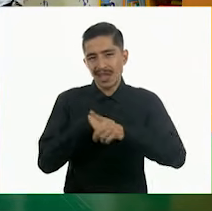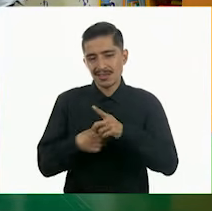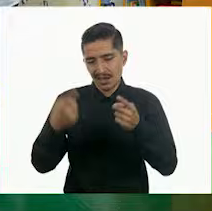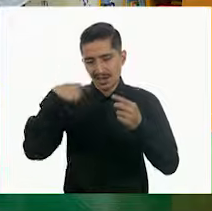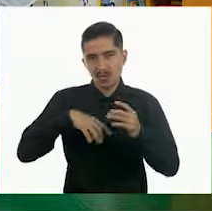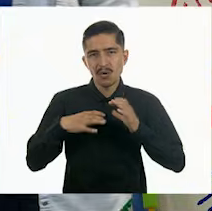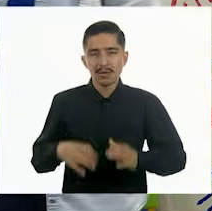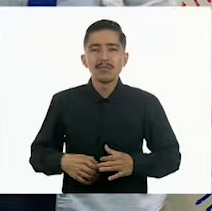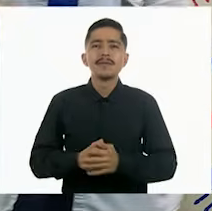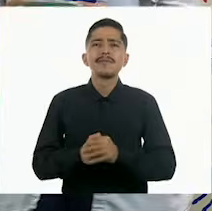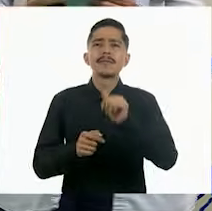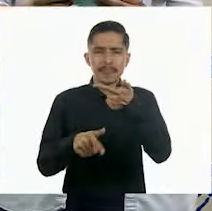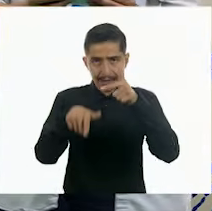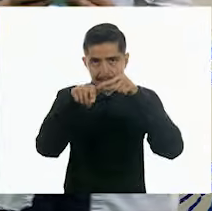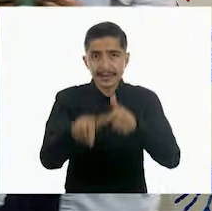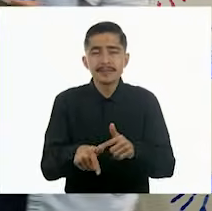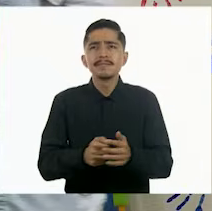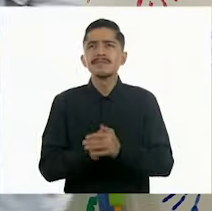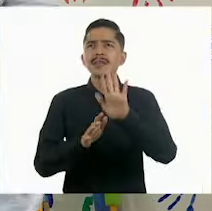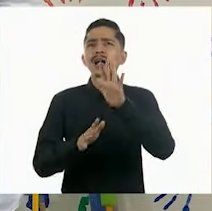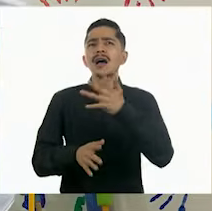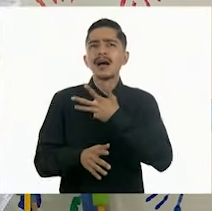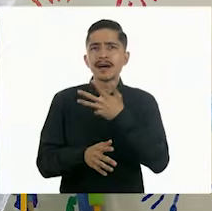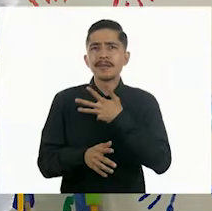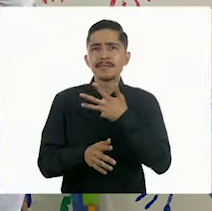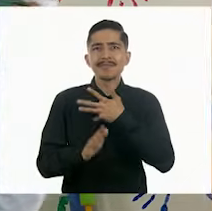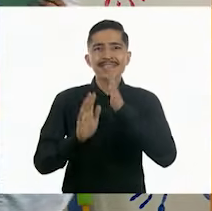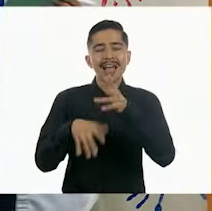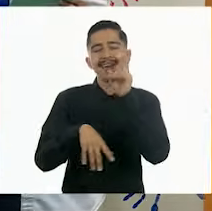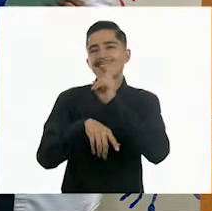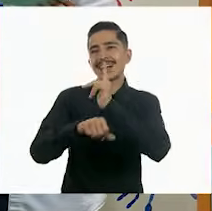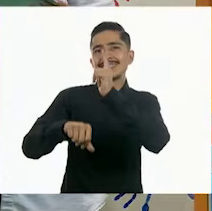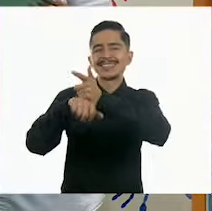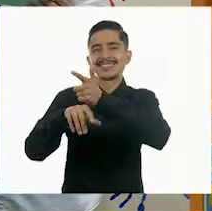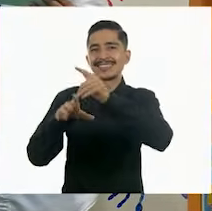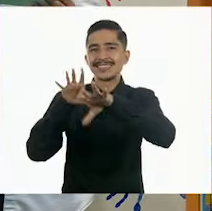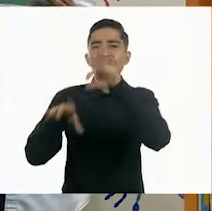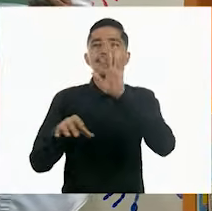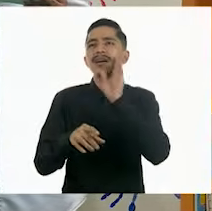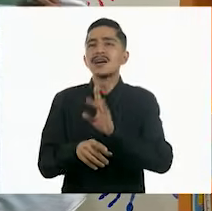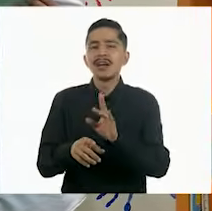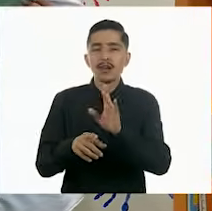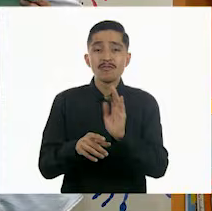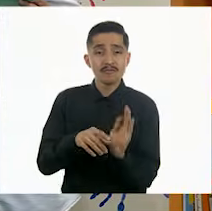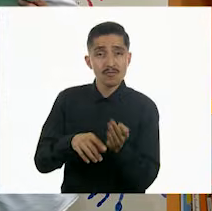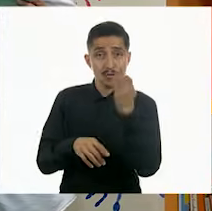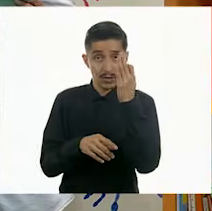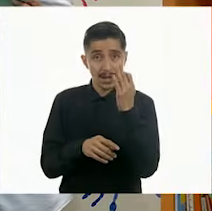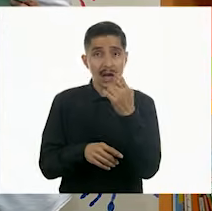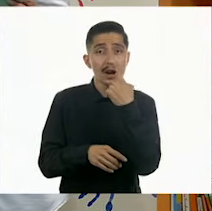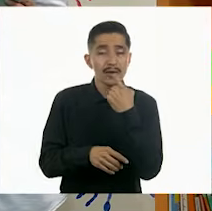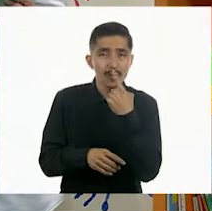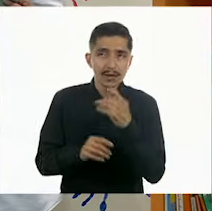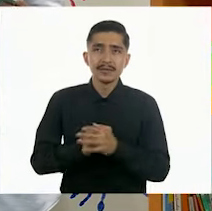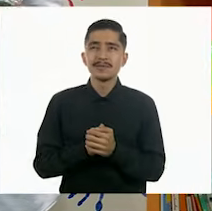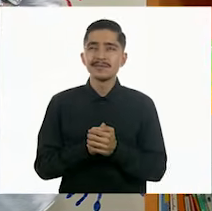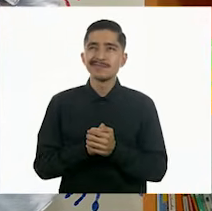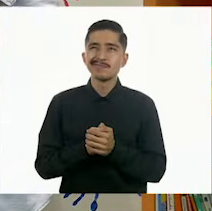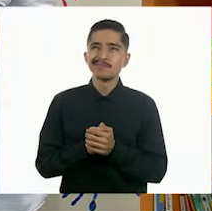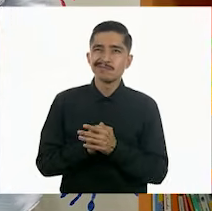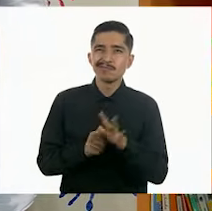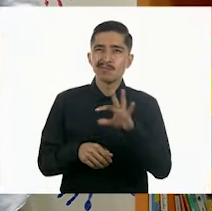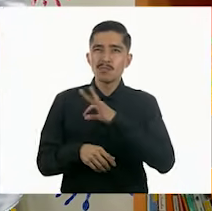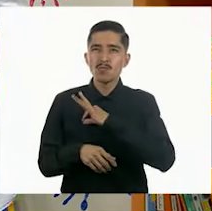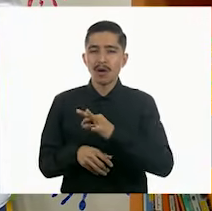siguiente! Nos azurcamos al tesoro. Tenemos ya el tesoro. A ver, es una fruta roja. Ajá. Y la